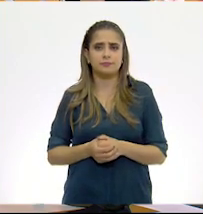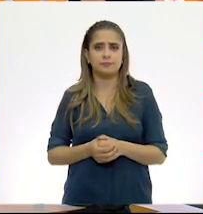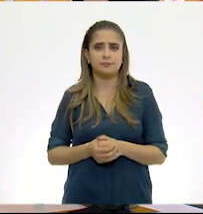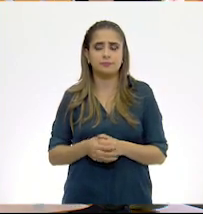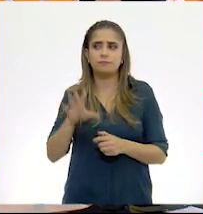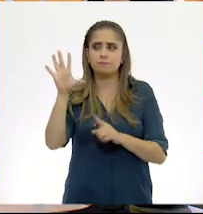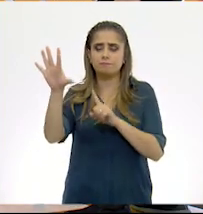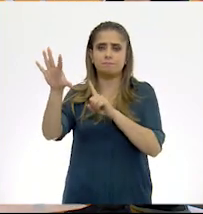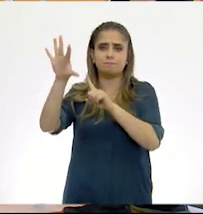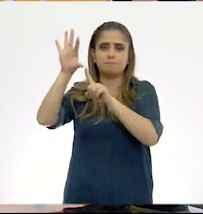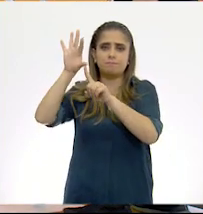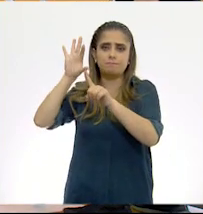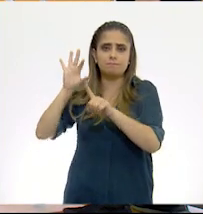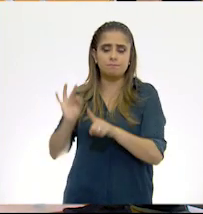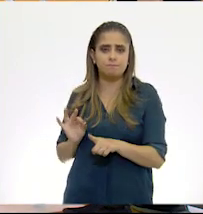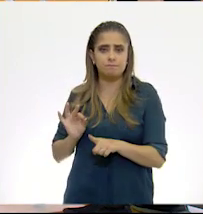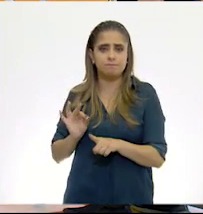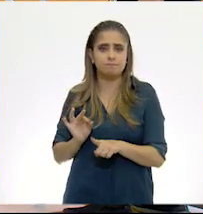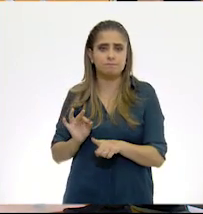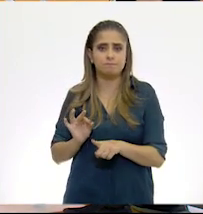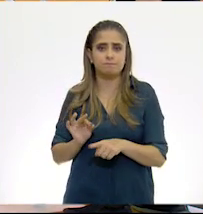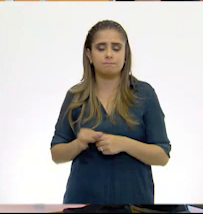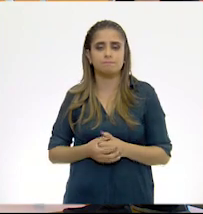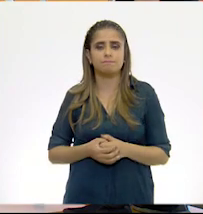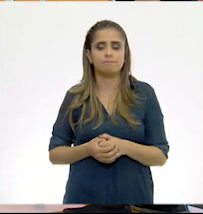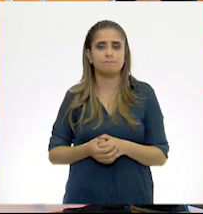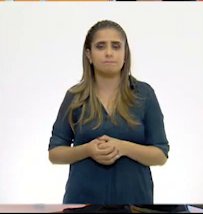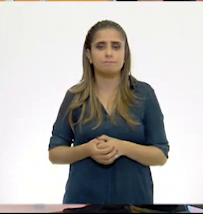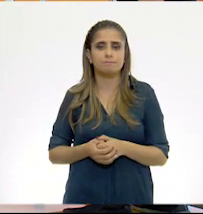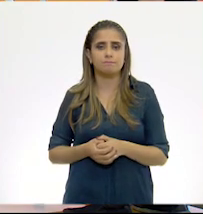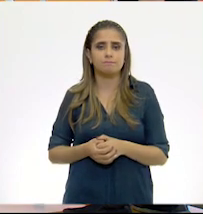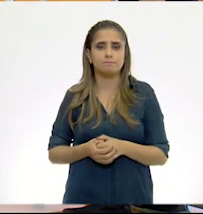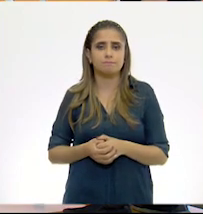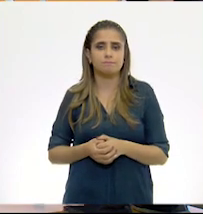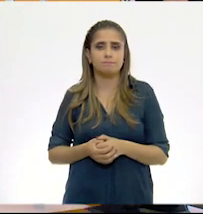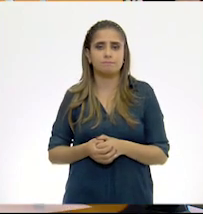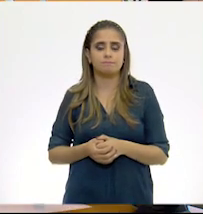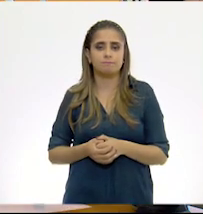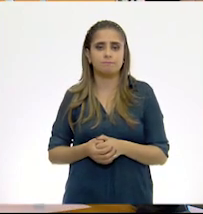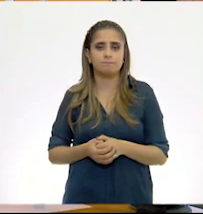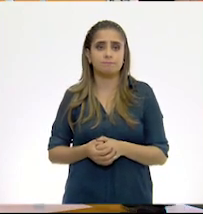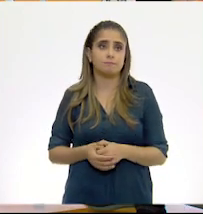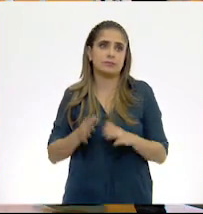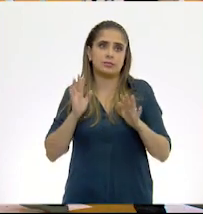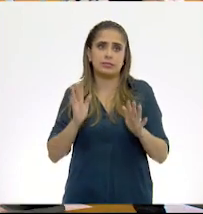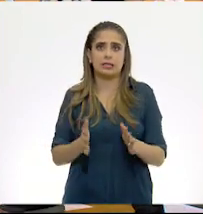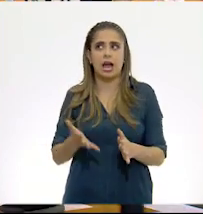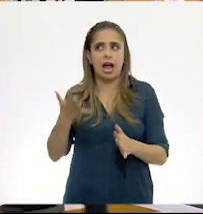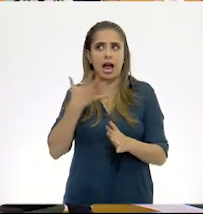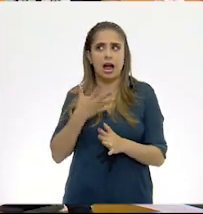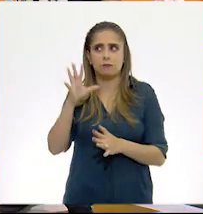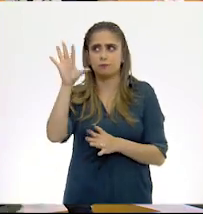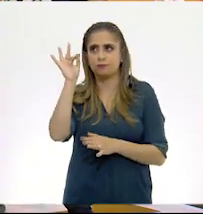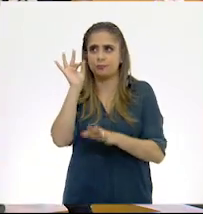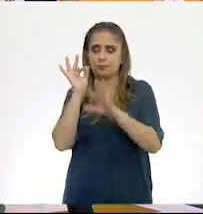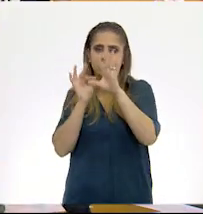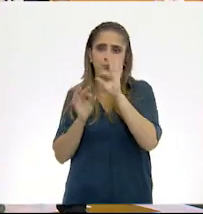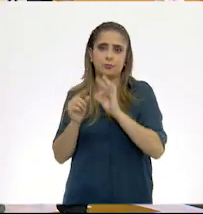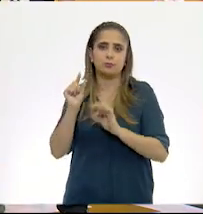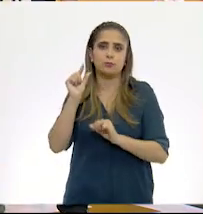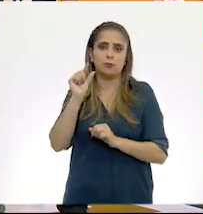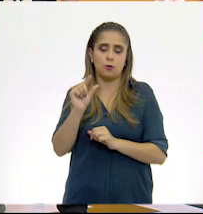Ajá. Vamos a buscar la imagen. La imagen de... Ya no quedan muchas diferentes, porque si hacemos